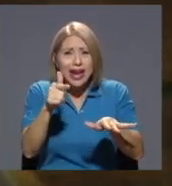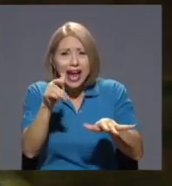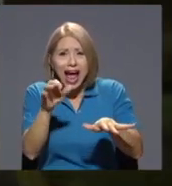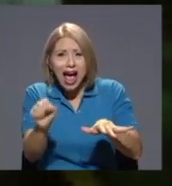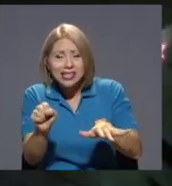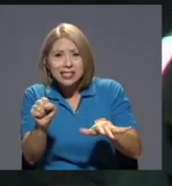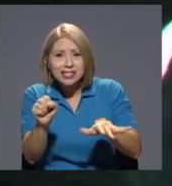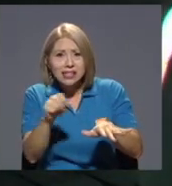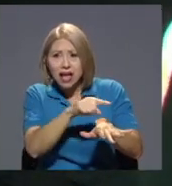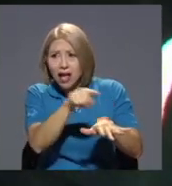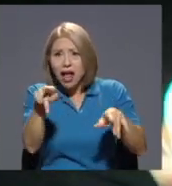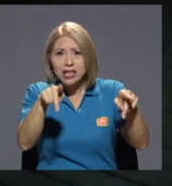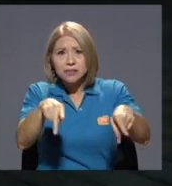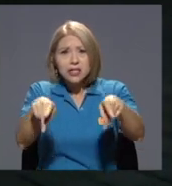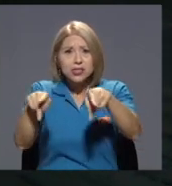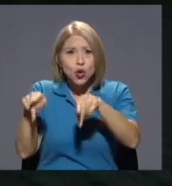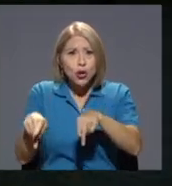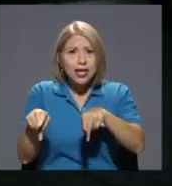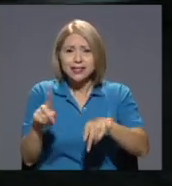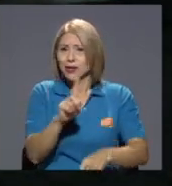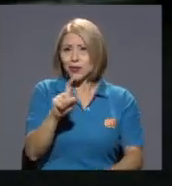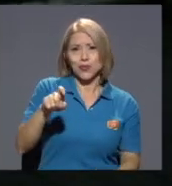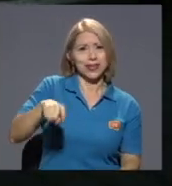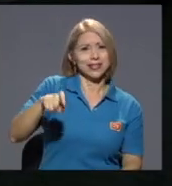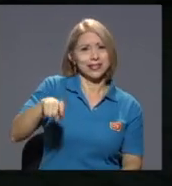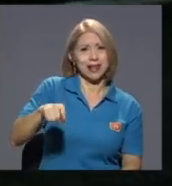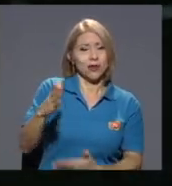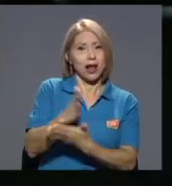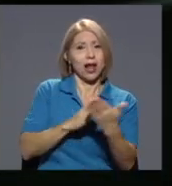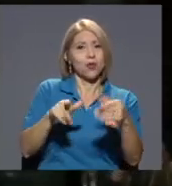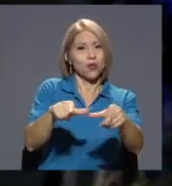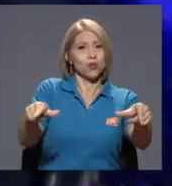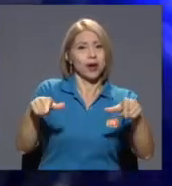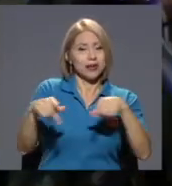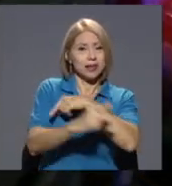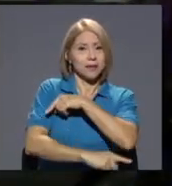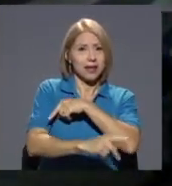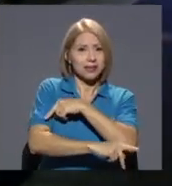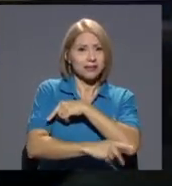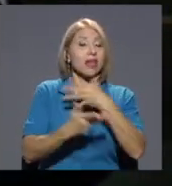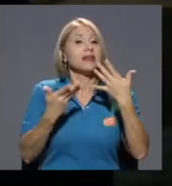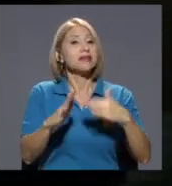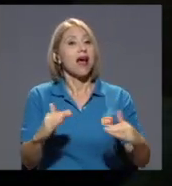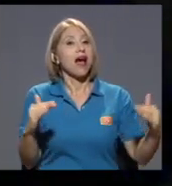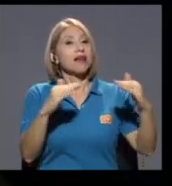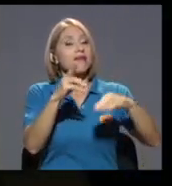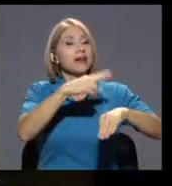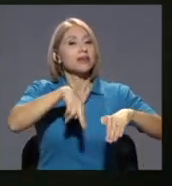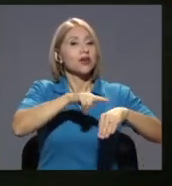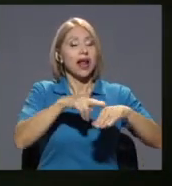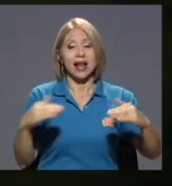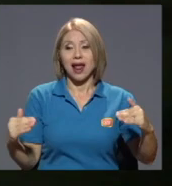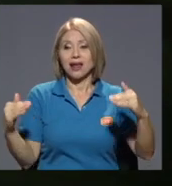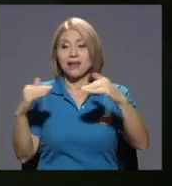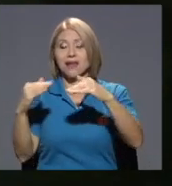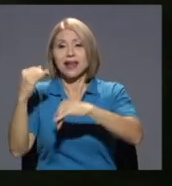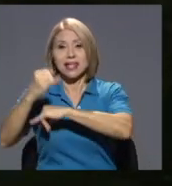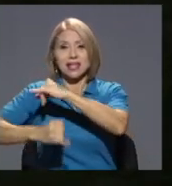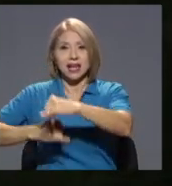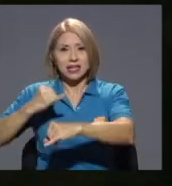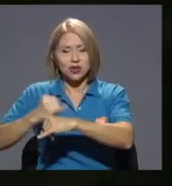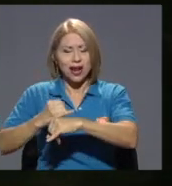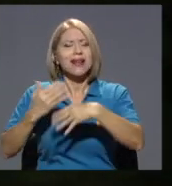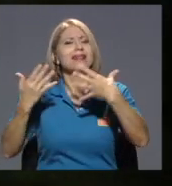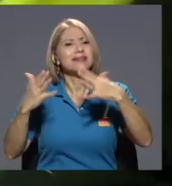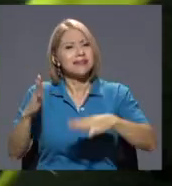del país es muy conocido tanto a nivel nacional como internacional que los plantones son permitidos siempre